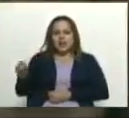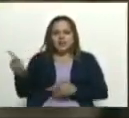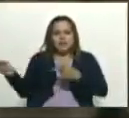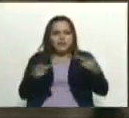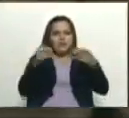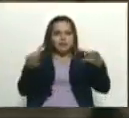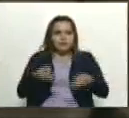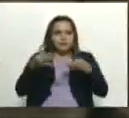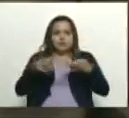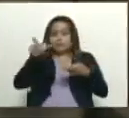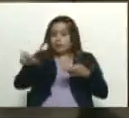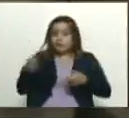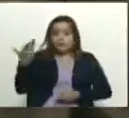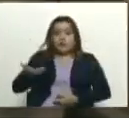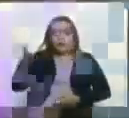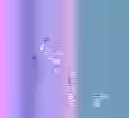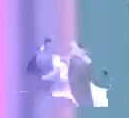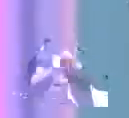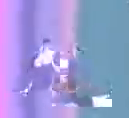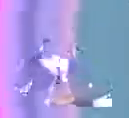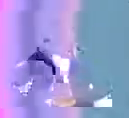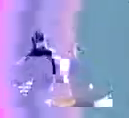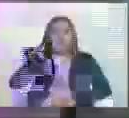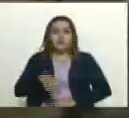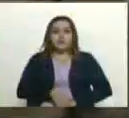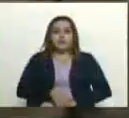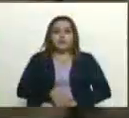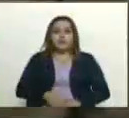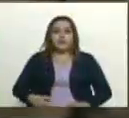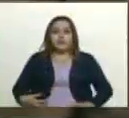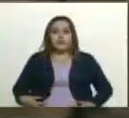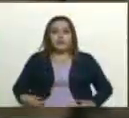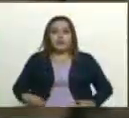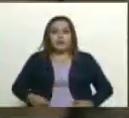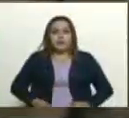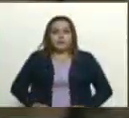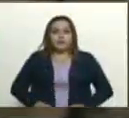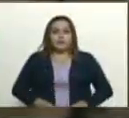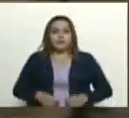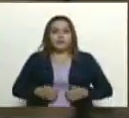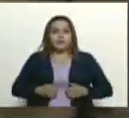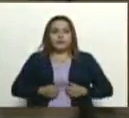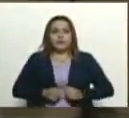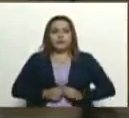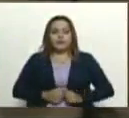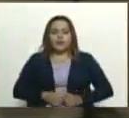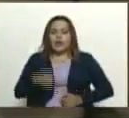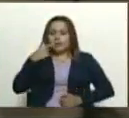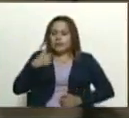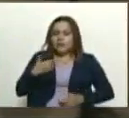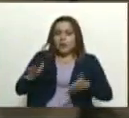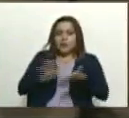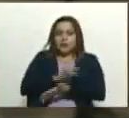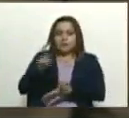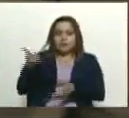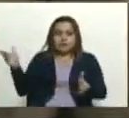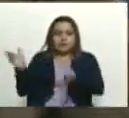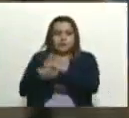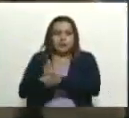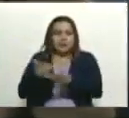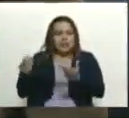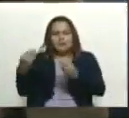del país. Doctor Cardier, ¿qué me dice de este logro? ¿Qué más le podemos decir a